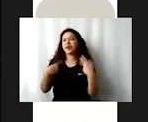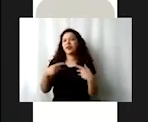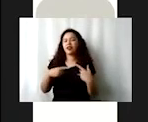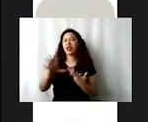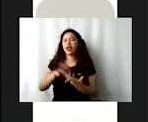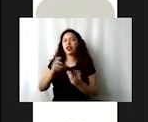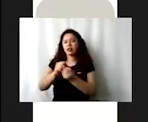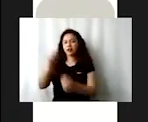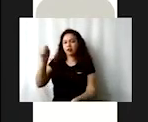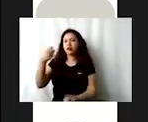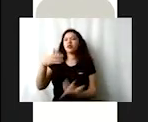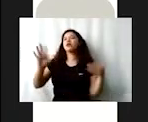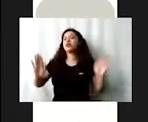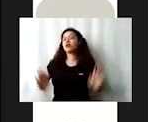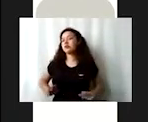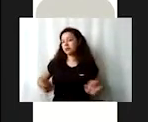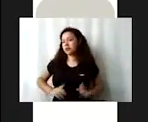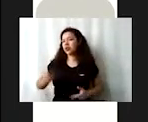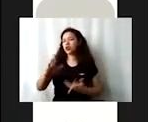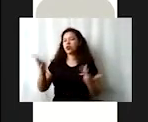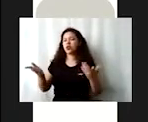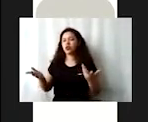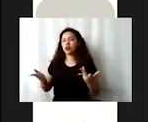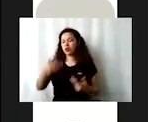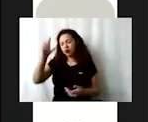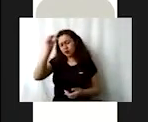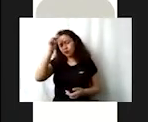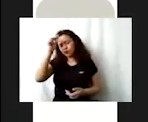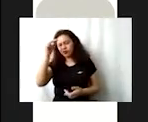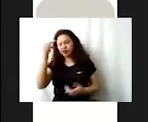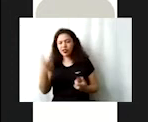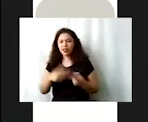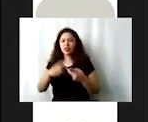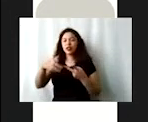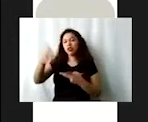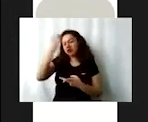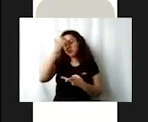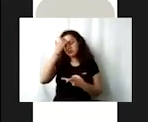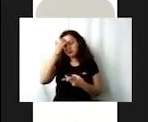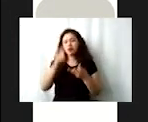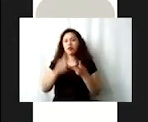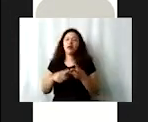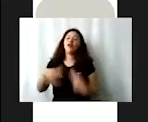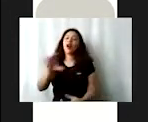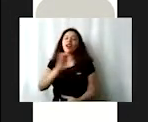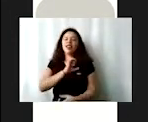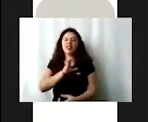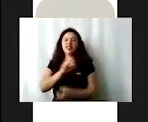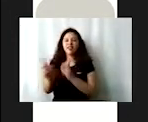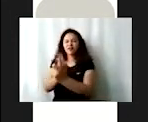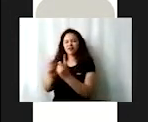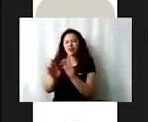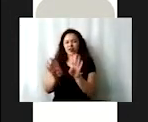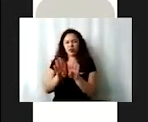ver sus aptitudes, sus cualidades intelectuales, cognitivas, afectivas, etcétera, pero